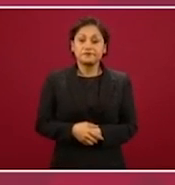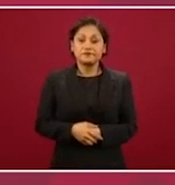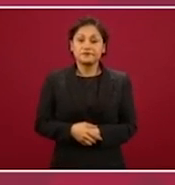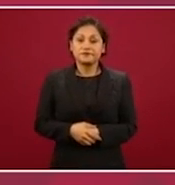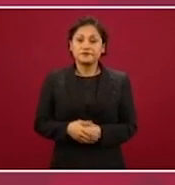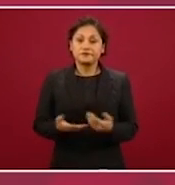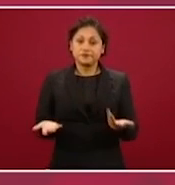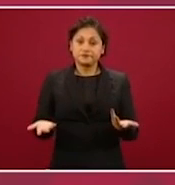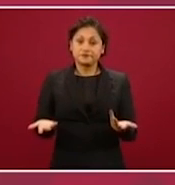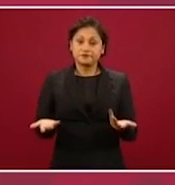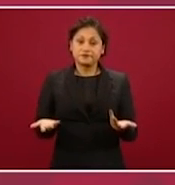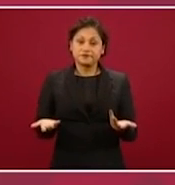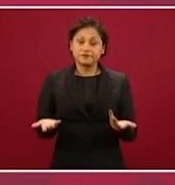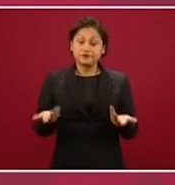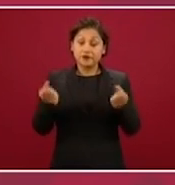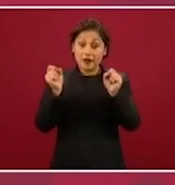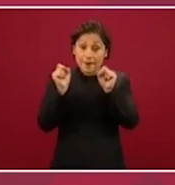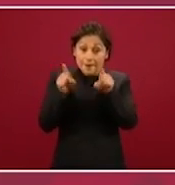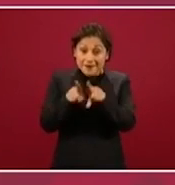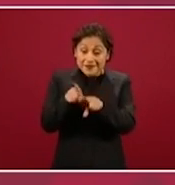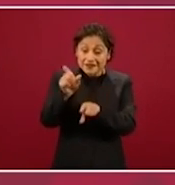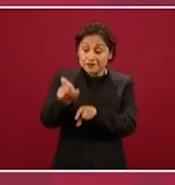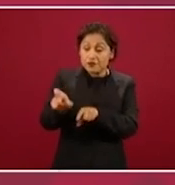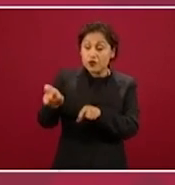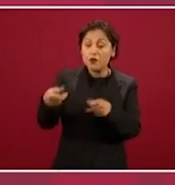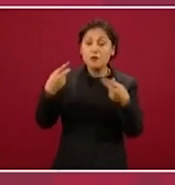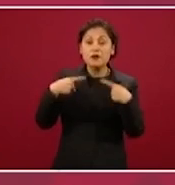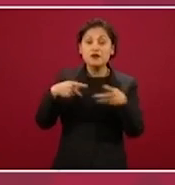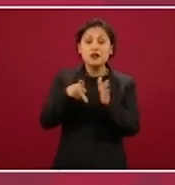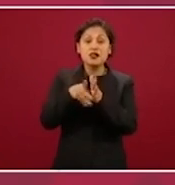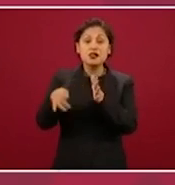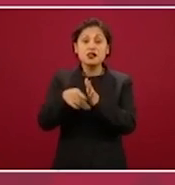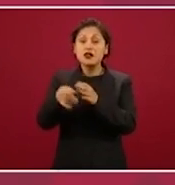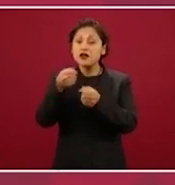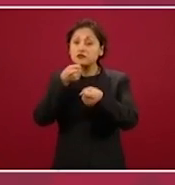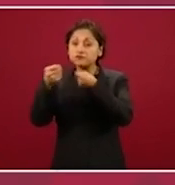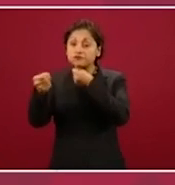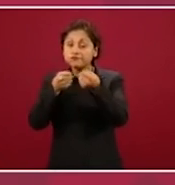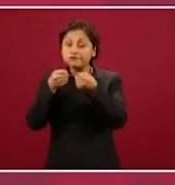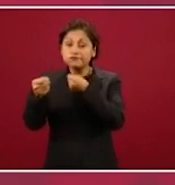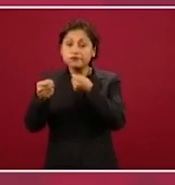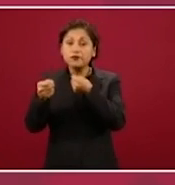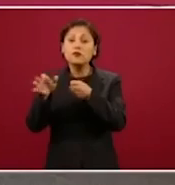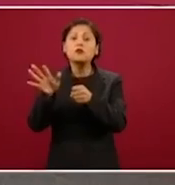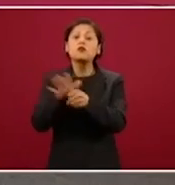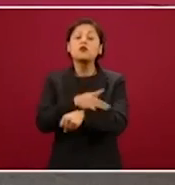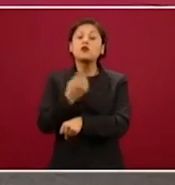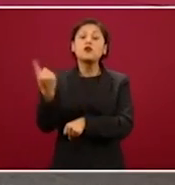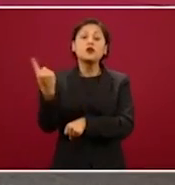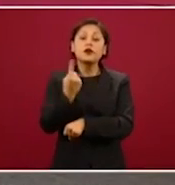Y lo mismo los columnistas. ¿Por qué? Por faltarle el respeto a la gente.